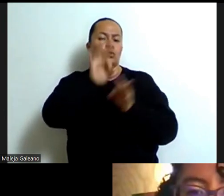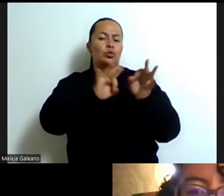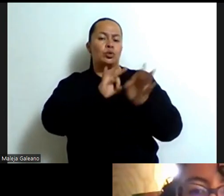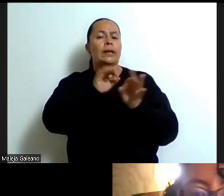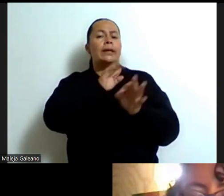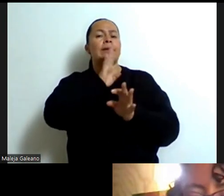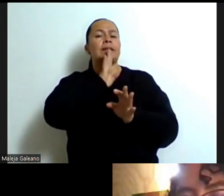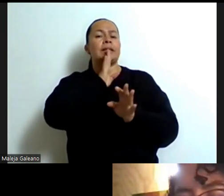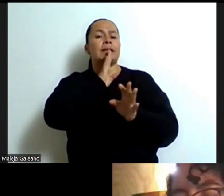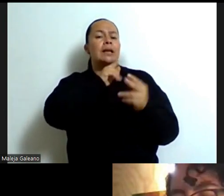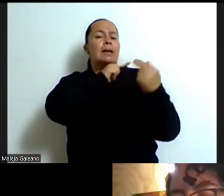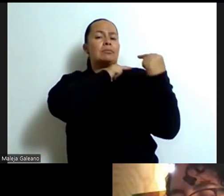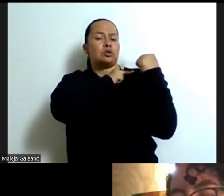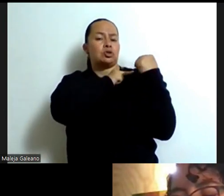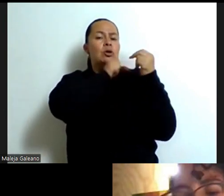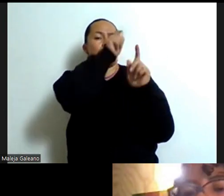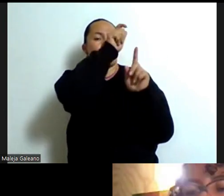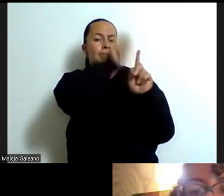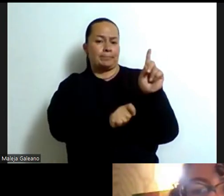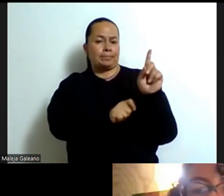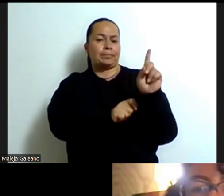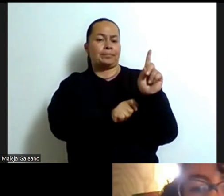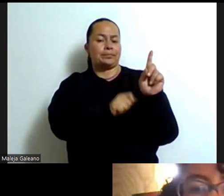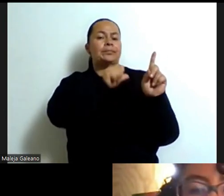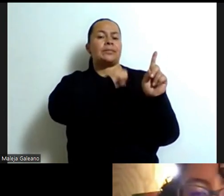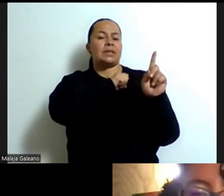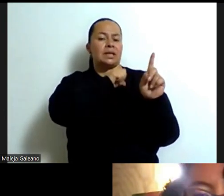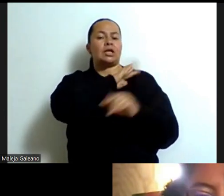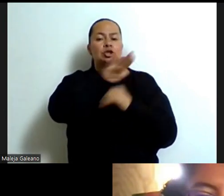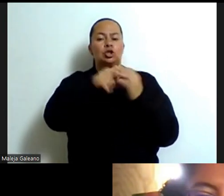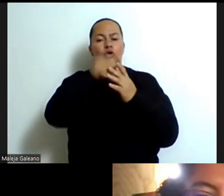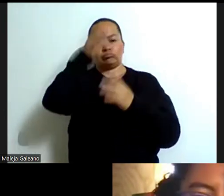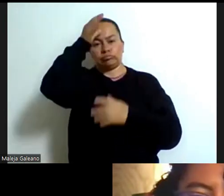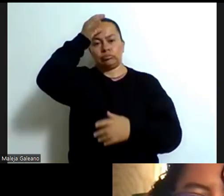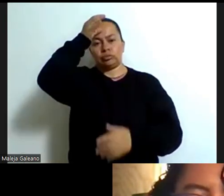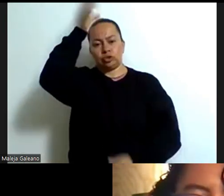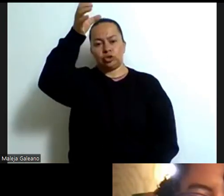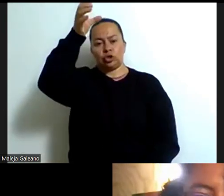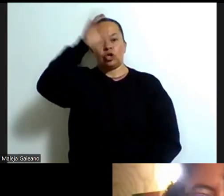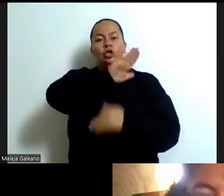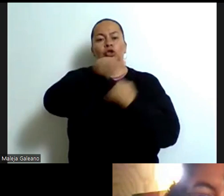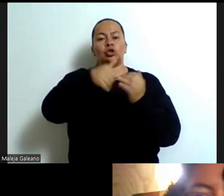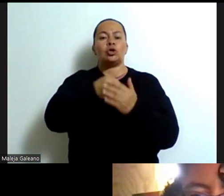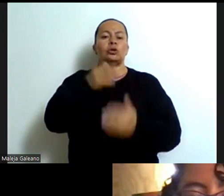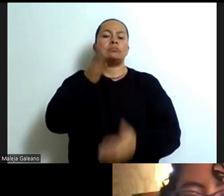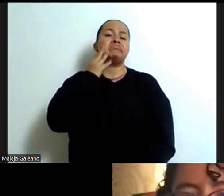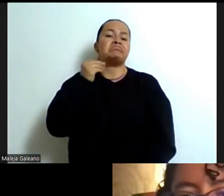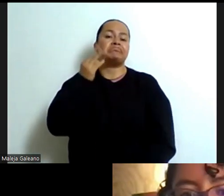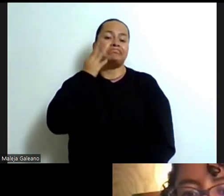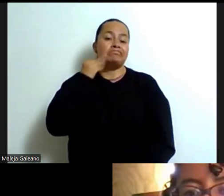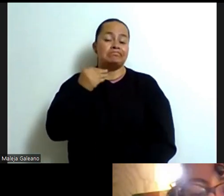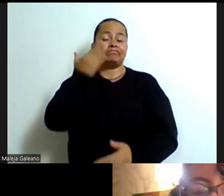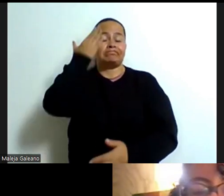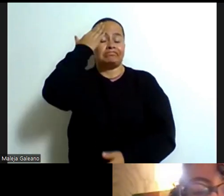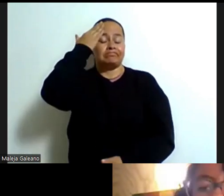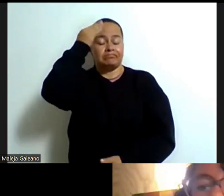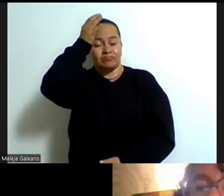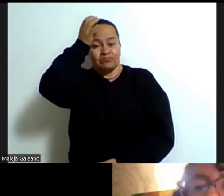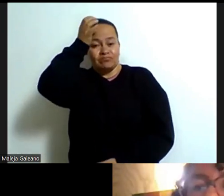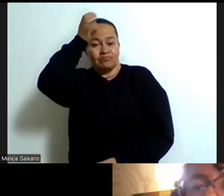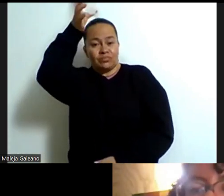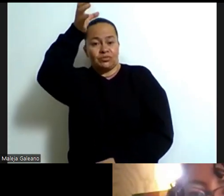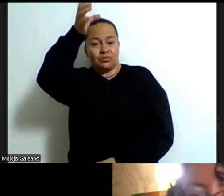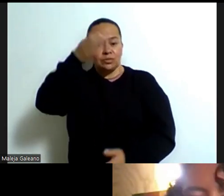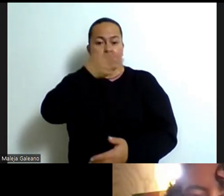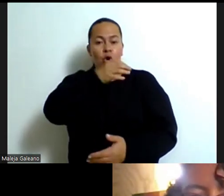persona que eh tiene todo el conocimiento toda la experticia todo el saber para cuidar